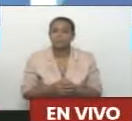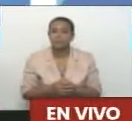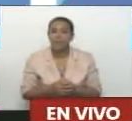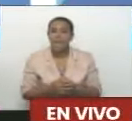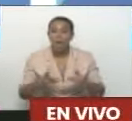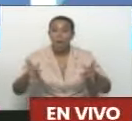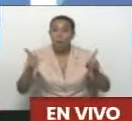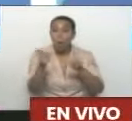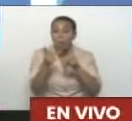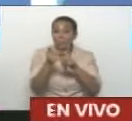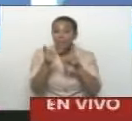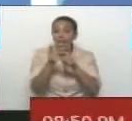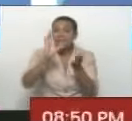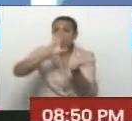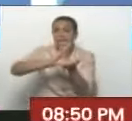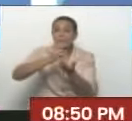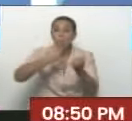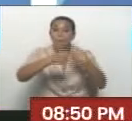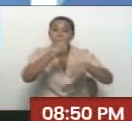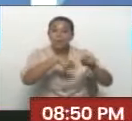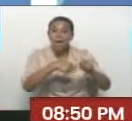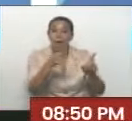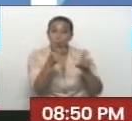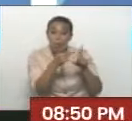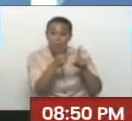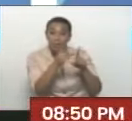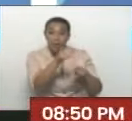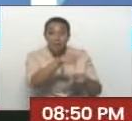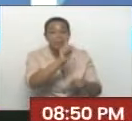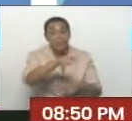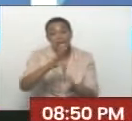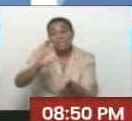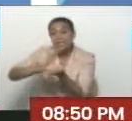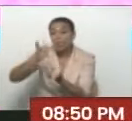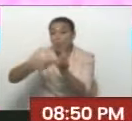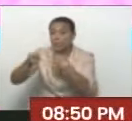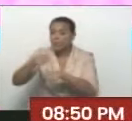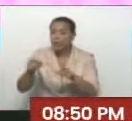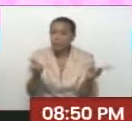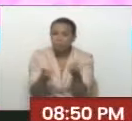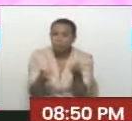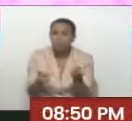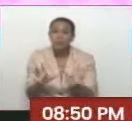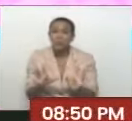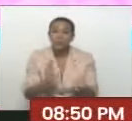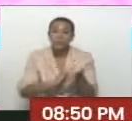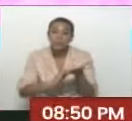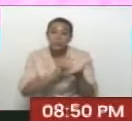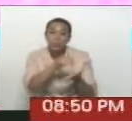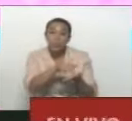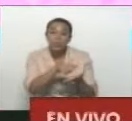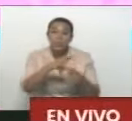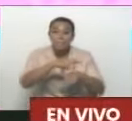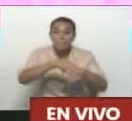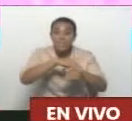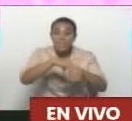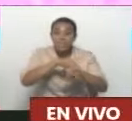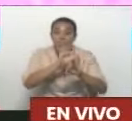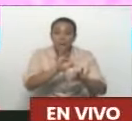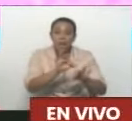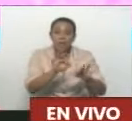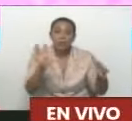hoteles y centros comerciales. ¿Cómo es la cosa? Correcto, presidente. La idea allí es que haya una resolución de los ministerios